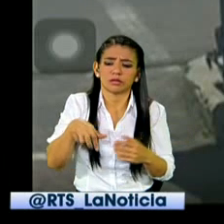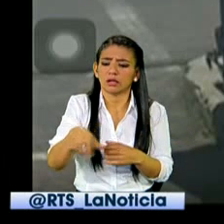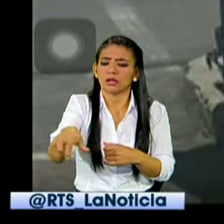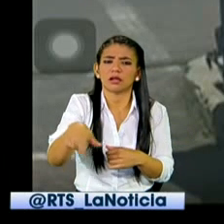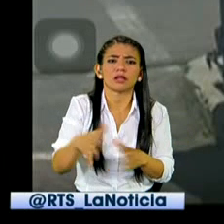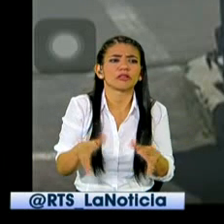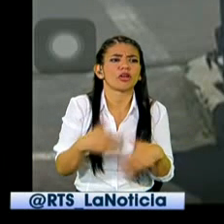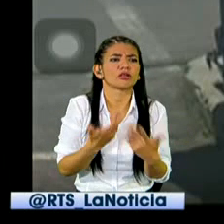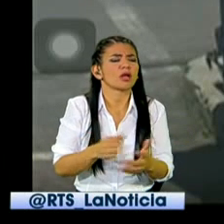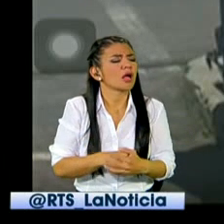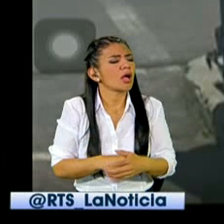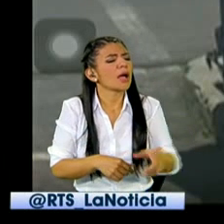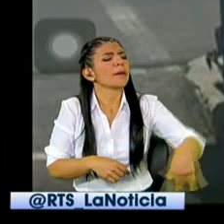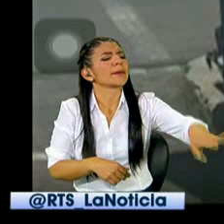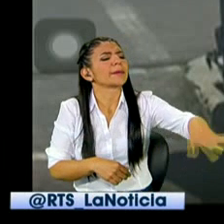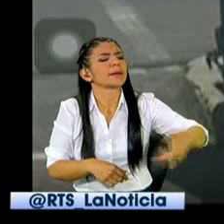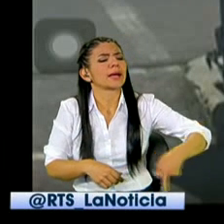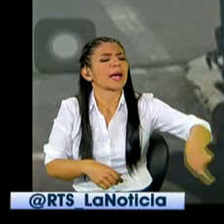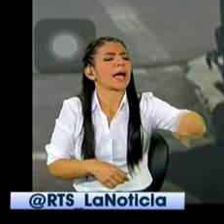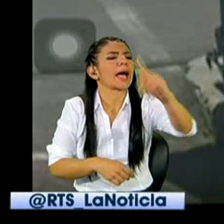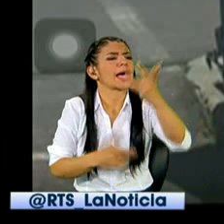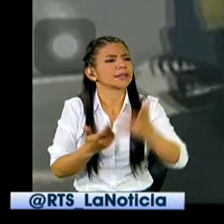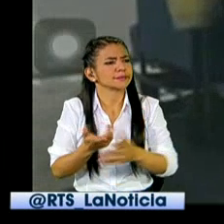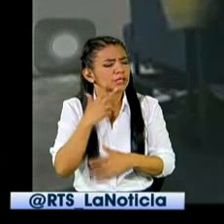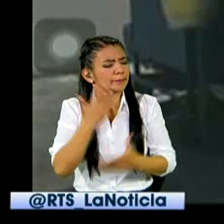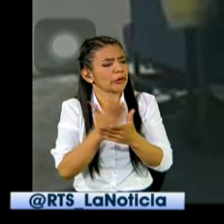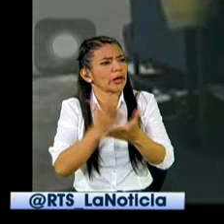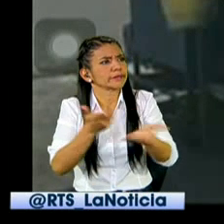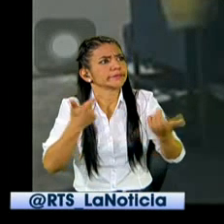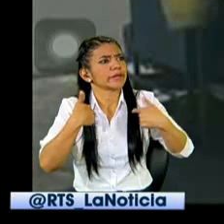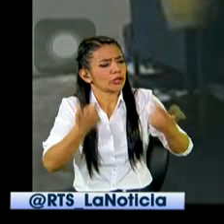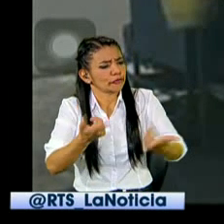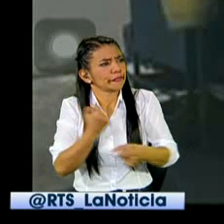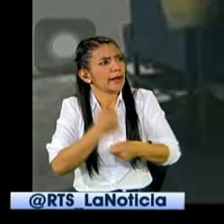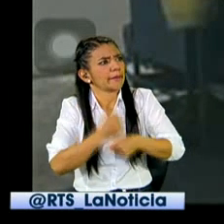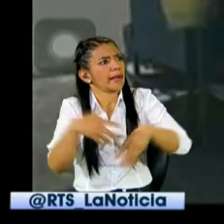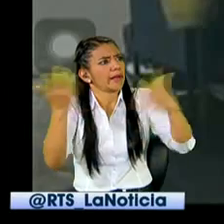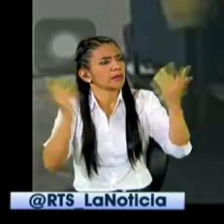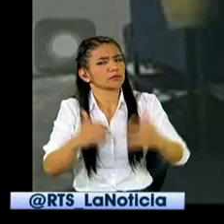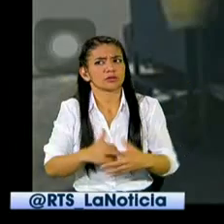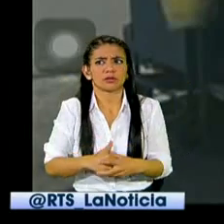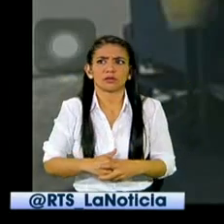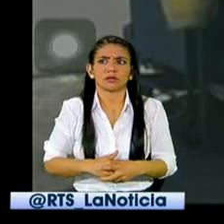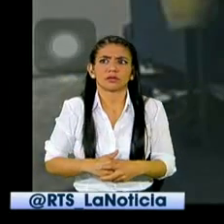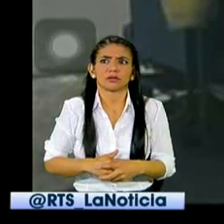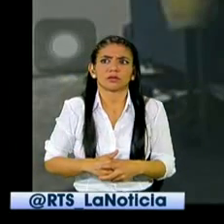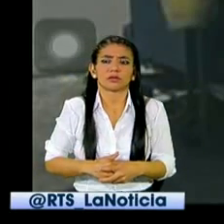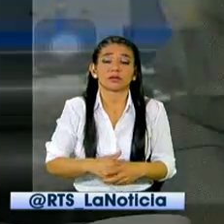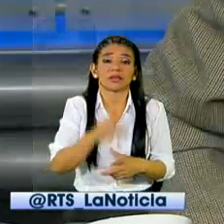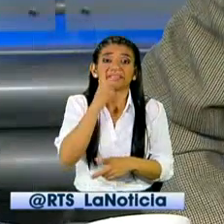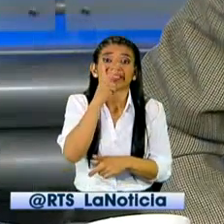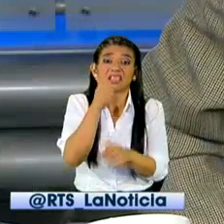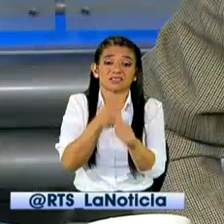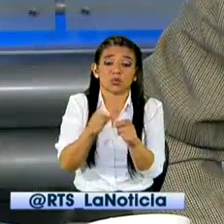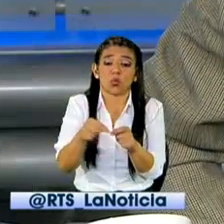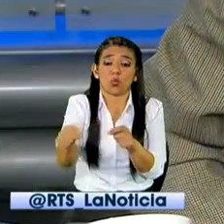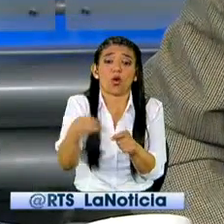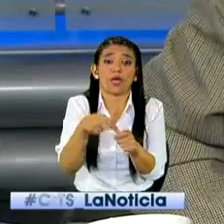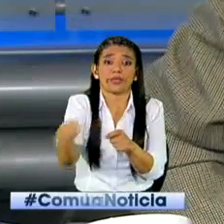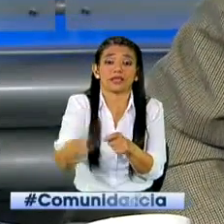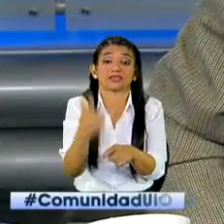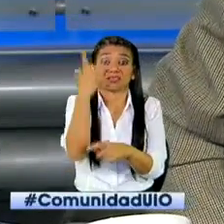señora? ¡Ay, muy bonito, vaya nomás por la calle! ¿Qué nos molesta? ¿No ve que yo estoy trabajando? A 3 cuadras,